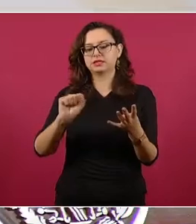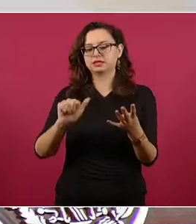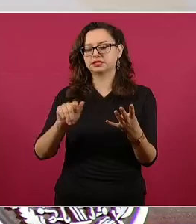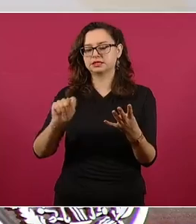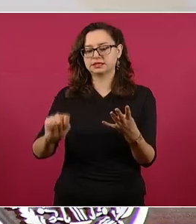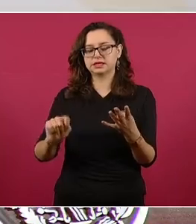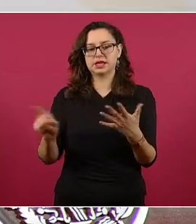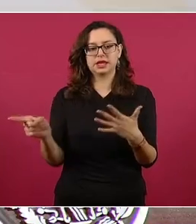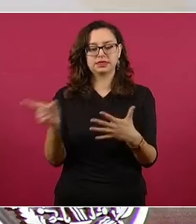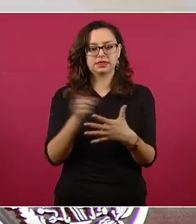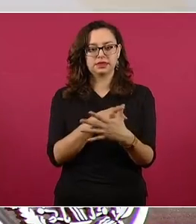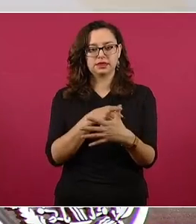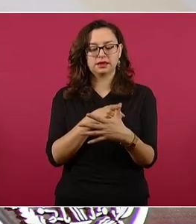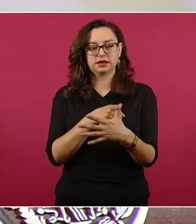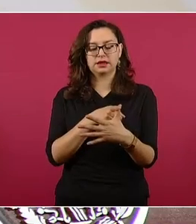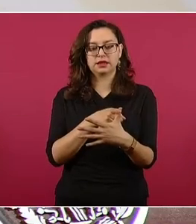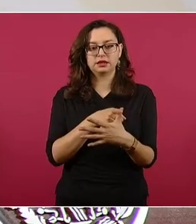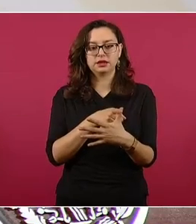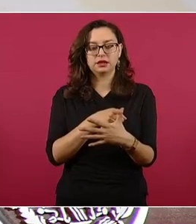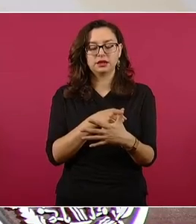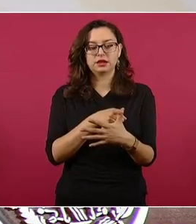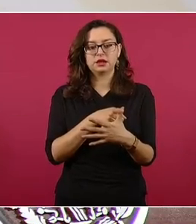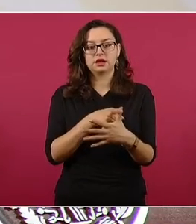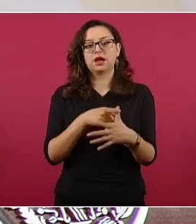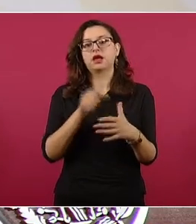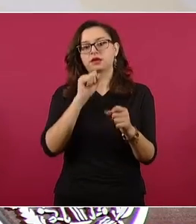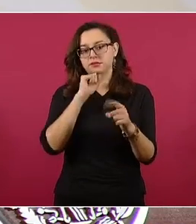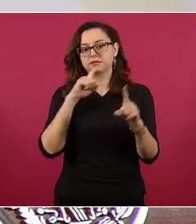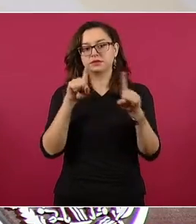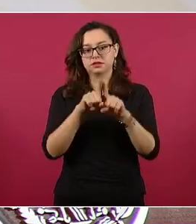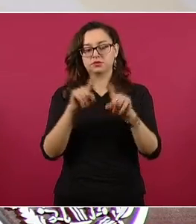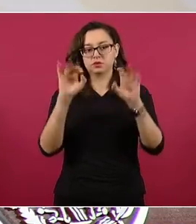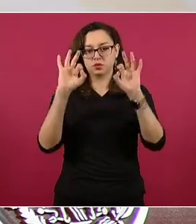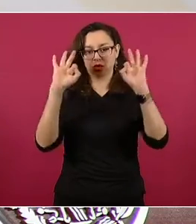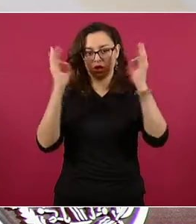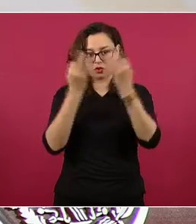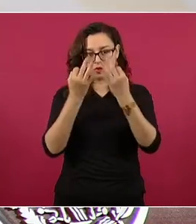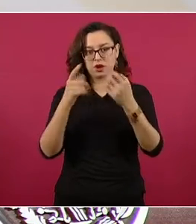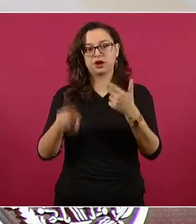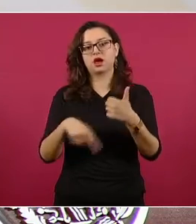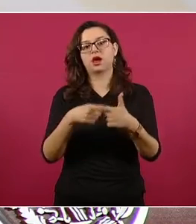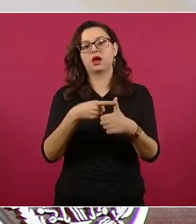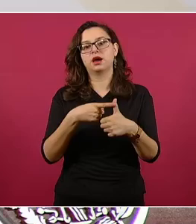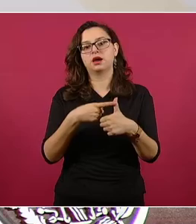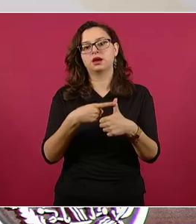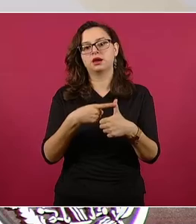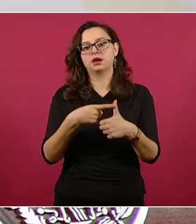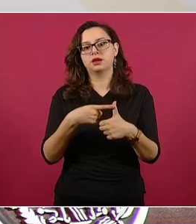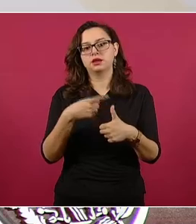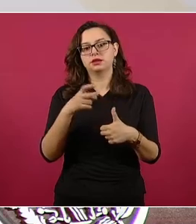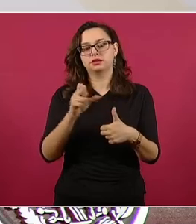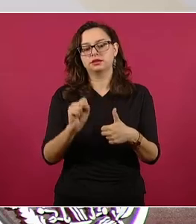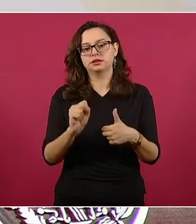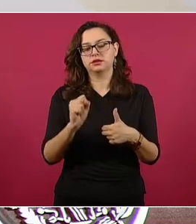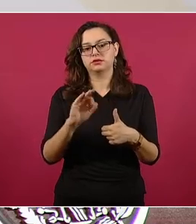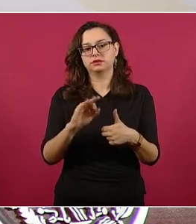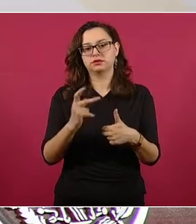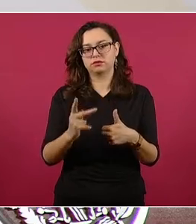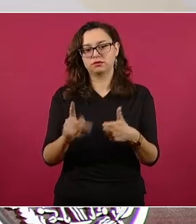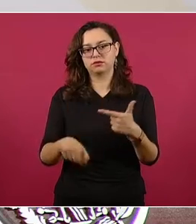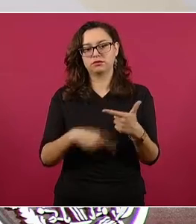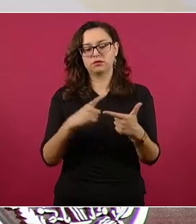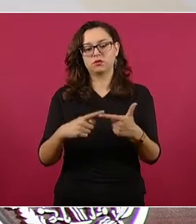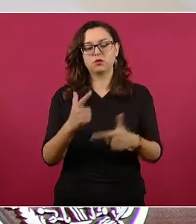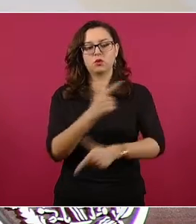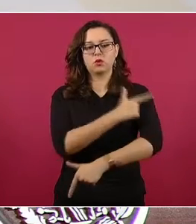también la Agencia de Aduanas, por supuesto la Secretaría de la Función Pública, la